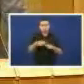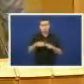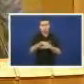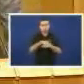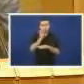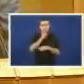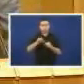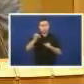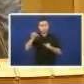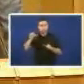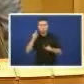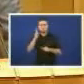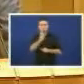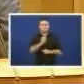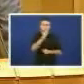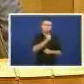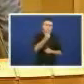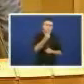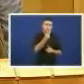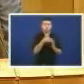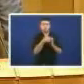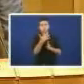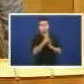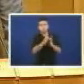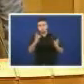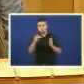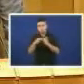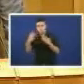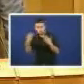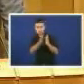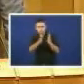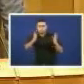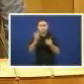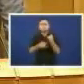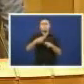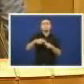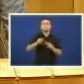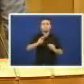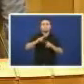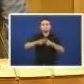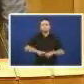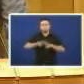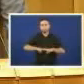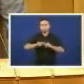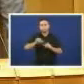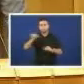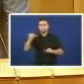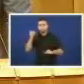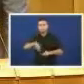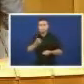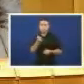durante o trienio 2005-2008? Compenos facer boa ocasión para facer rendición de contas